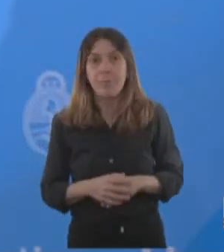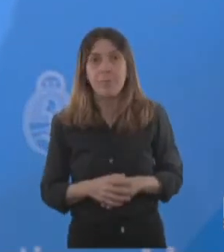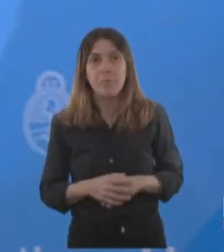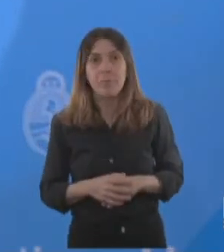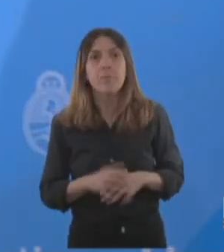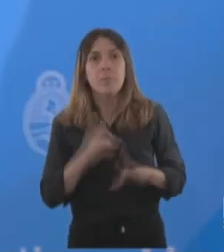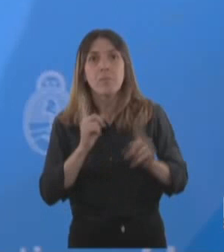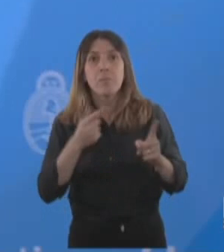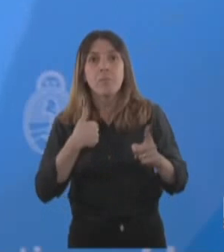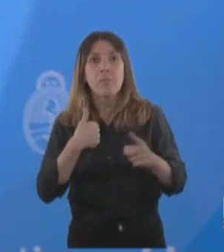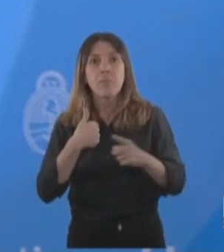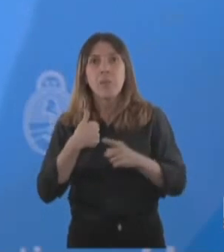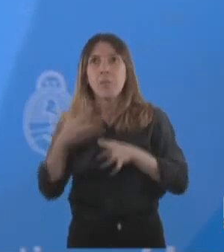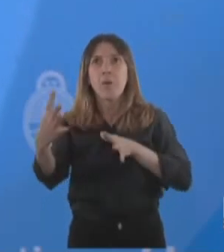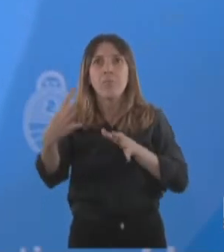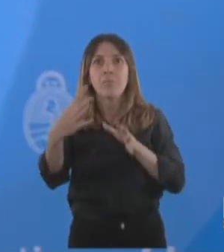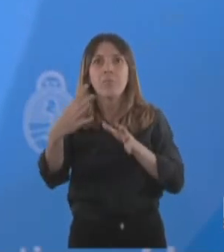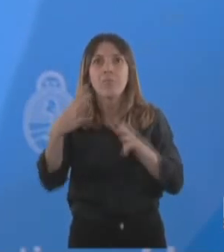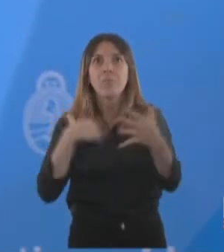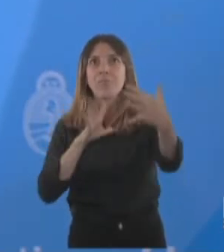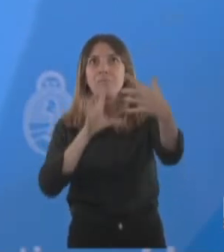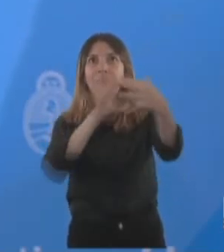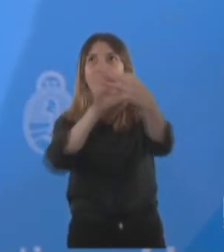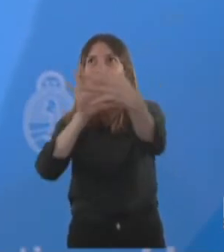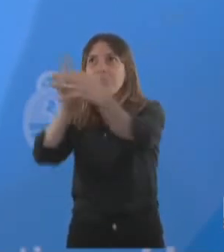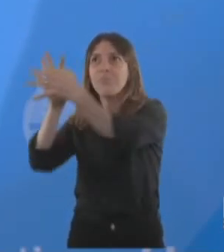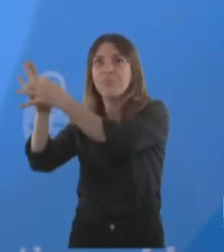con vincularnos al mundo en la solución del conflicto.